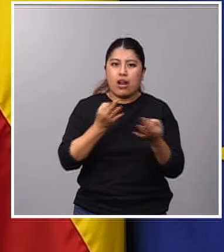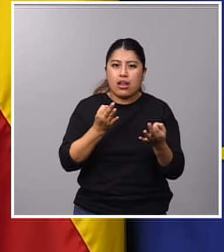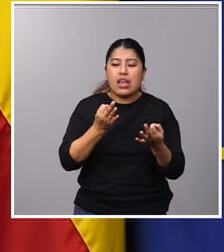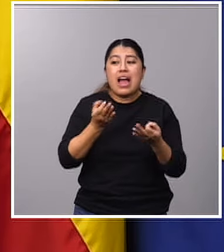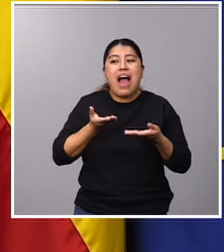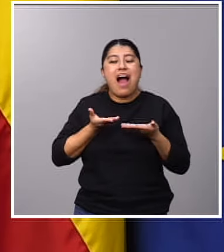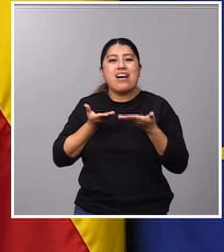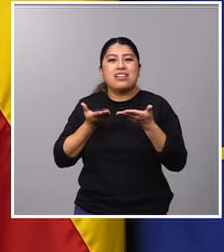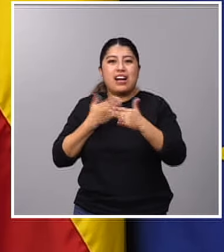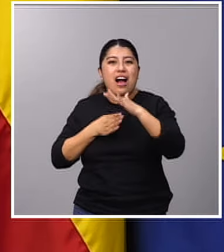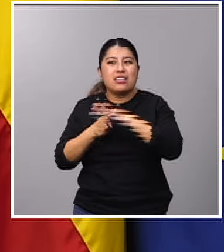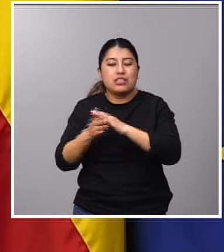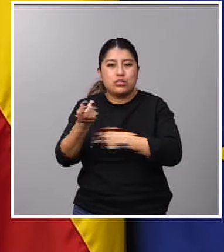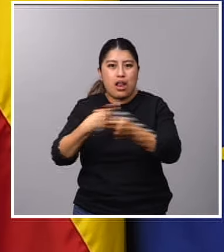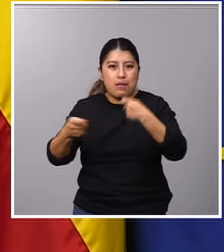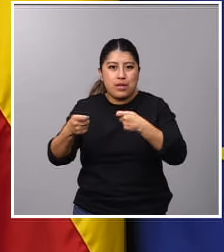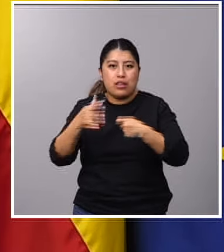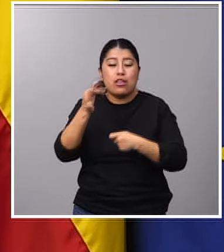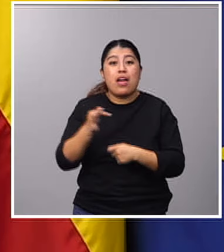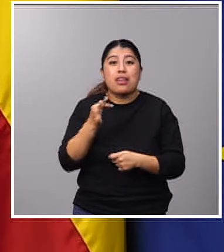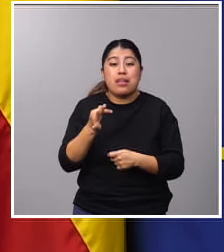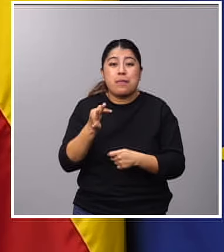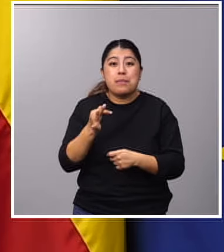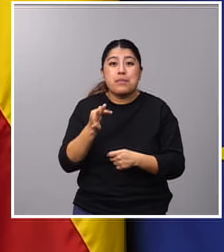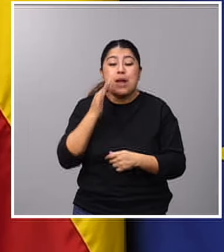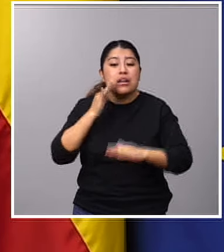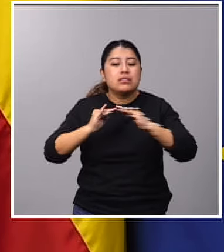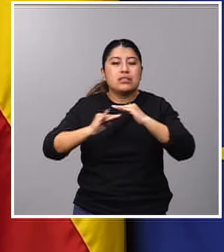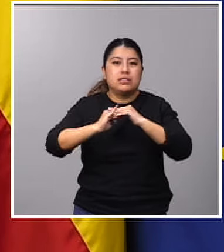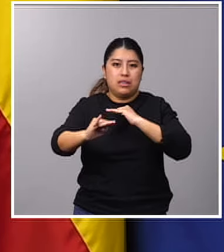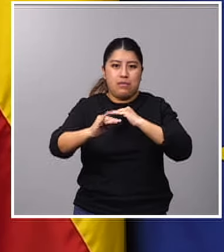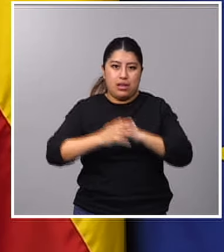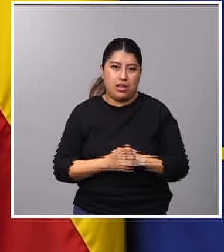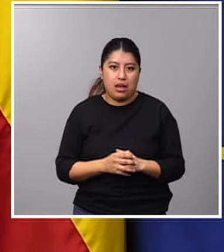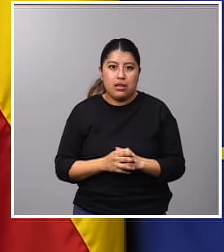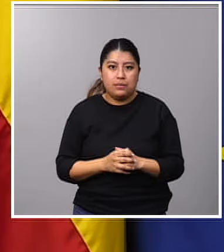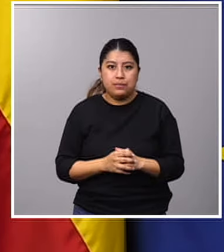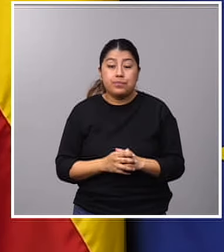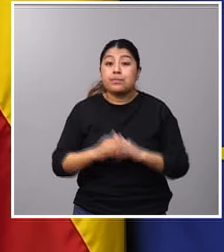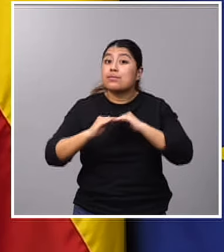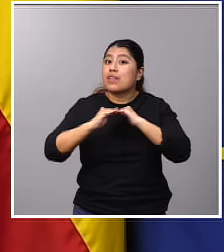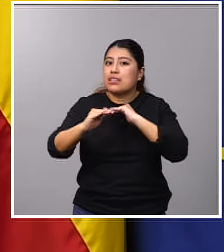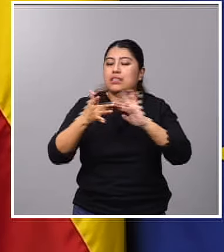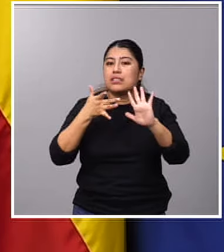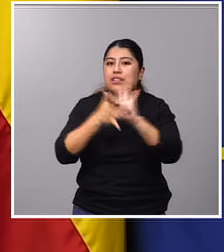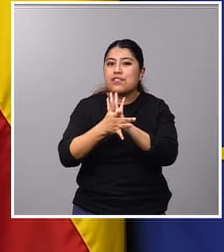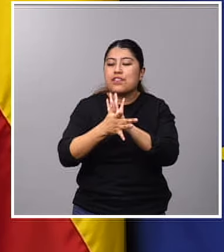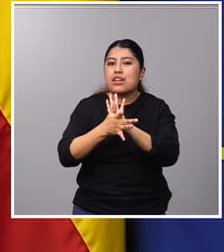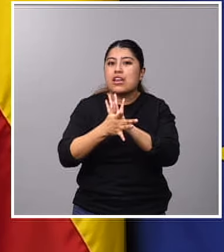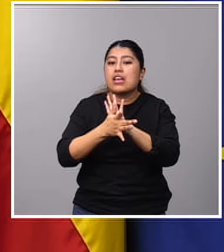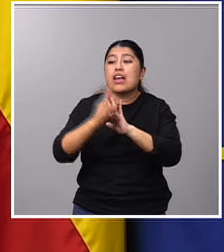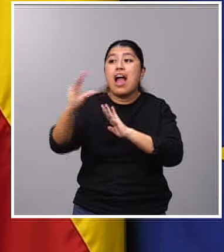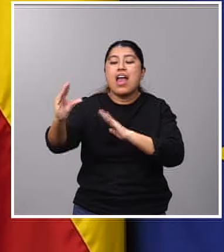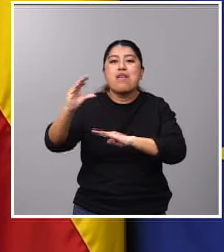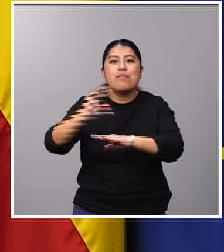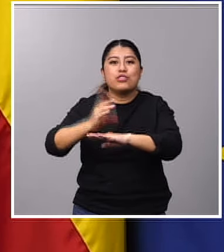mercado y una prima de riesgo estabilizada. Esta estabilización de la prima de riesgo es sin duda el reflejo de la elevada confianza de los